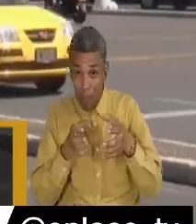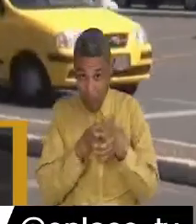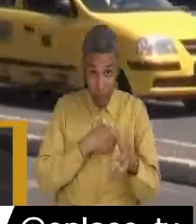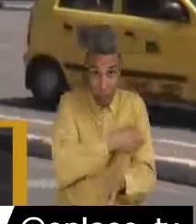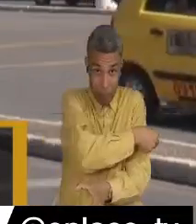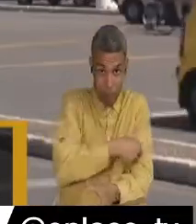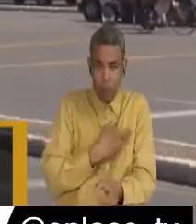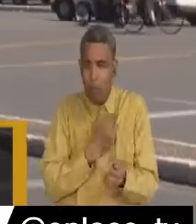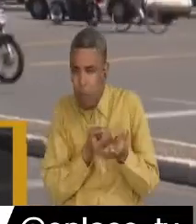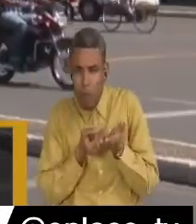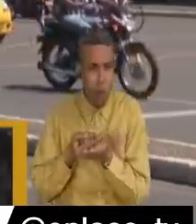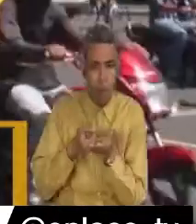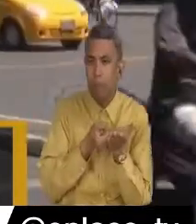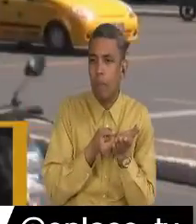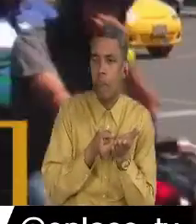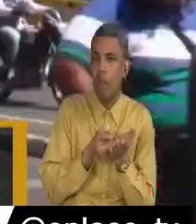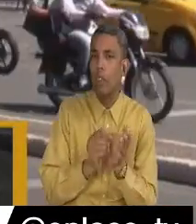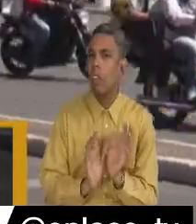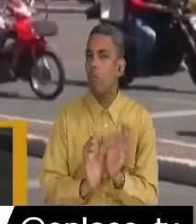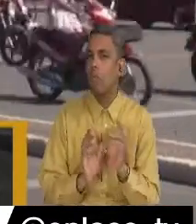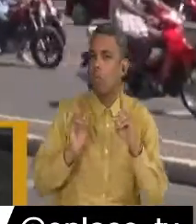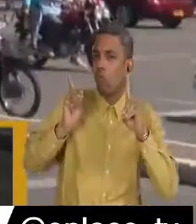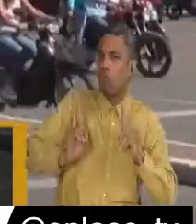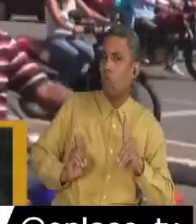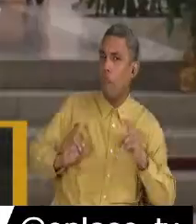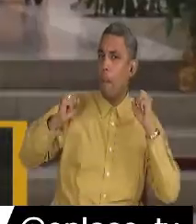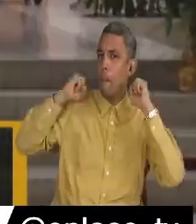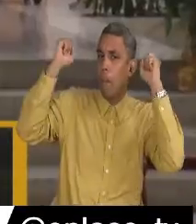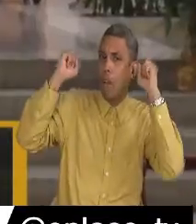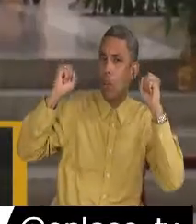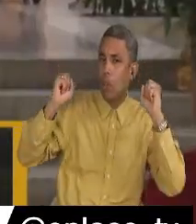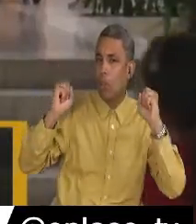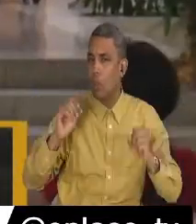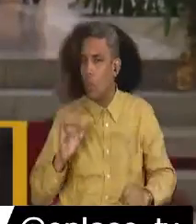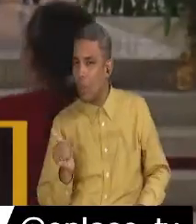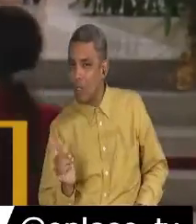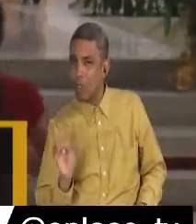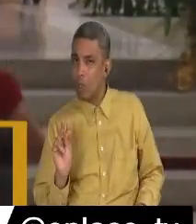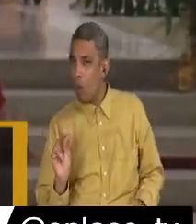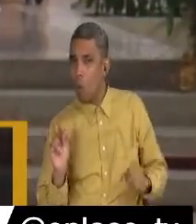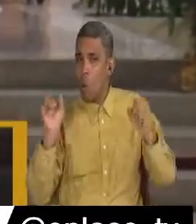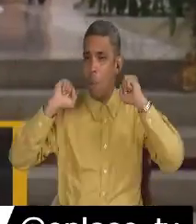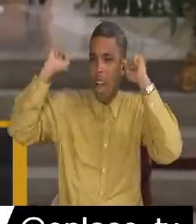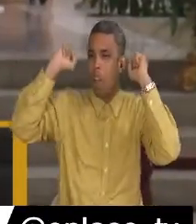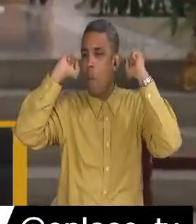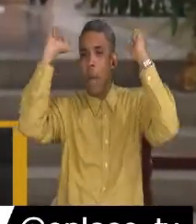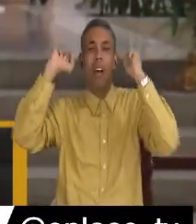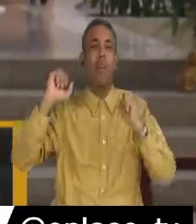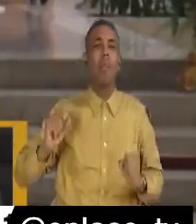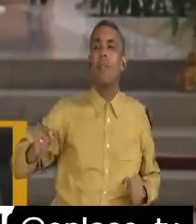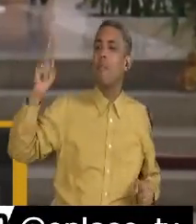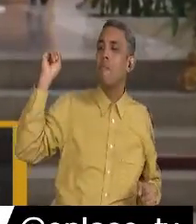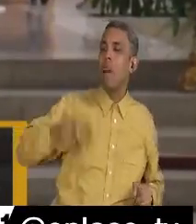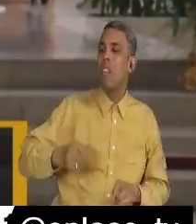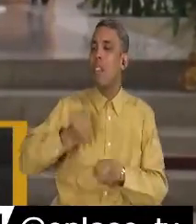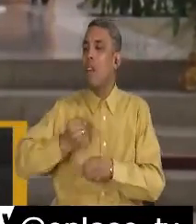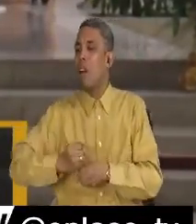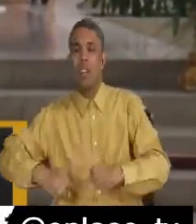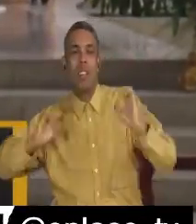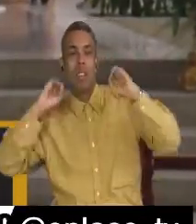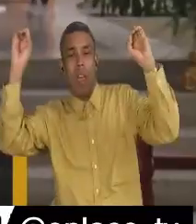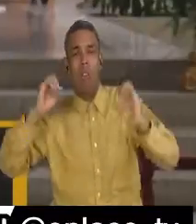PMRB, será el que en últimas decida sobre un paro cívico. Ese es el propósito del cabildo abierto. Queremos blindar esa